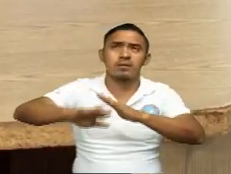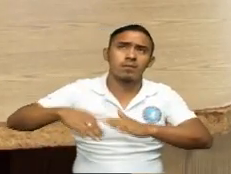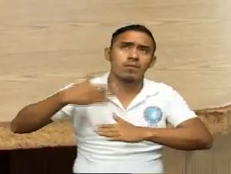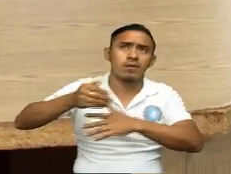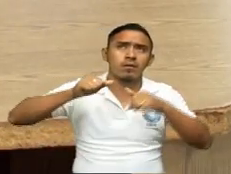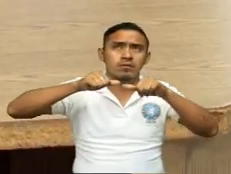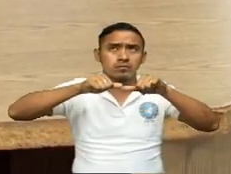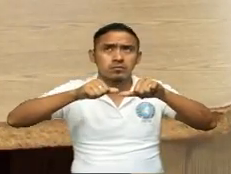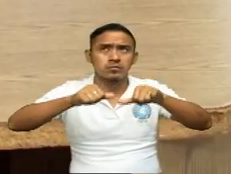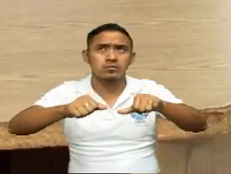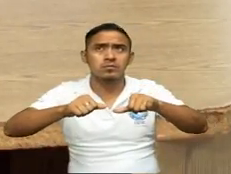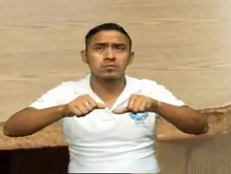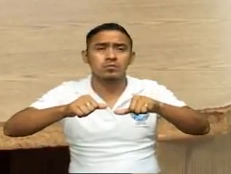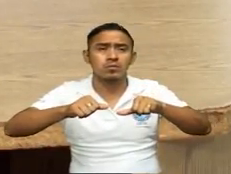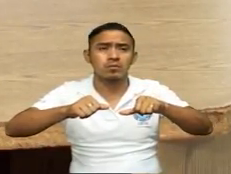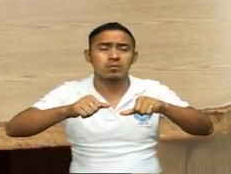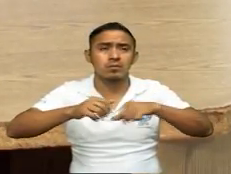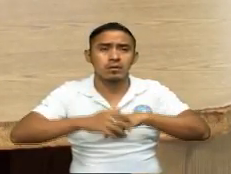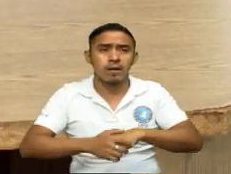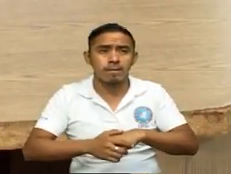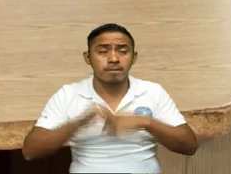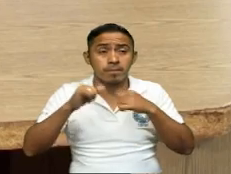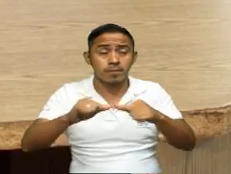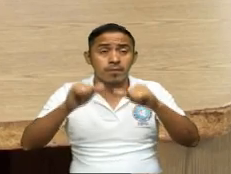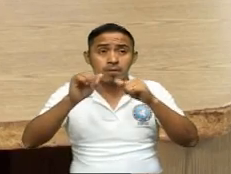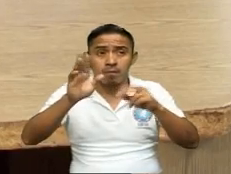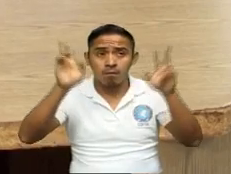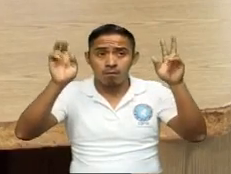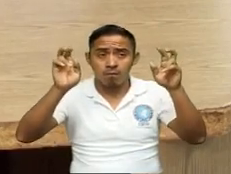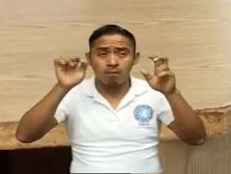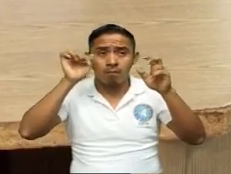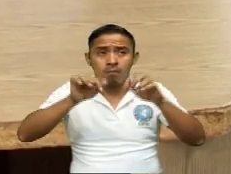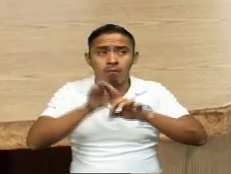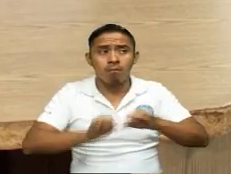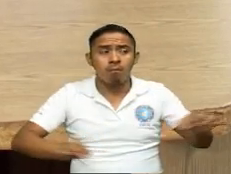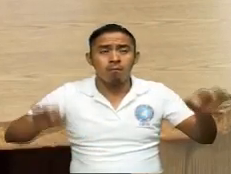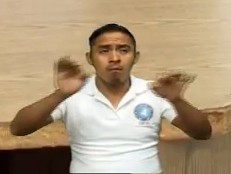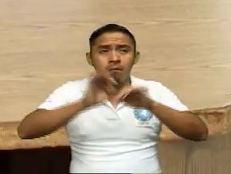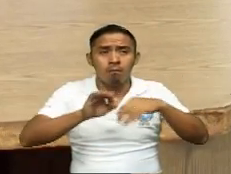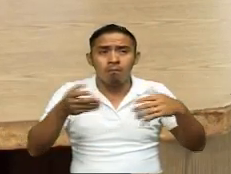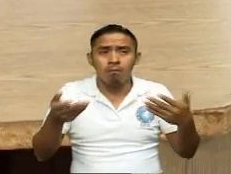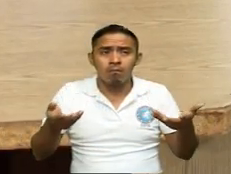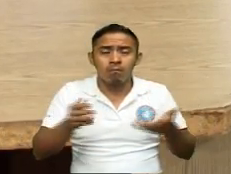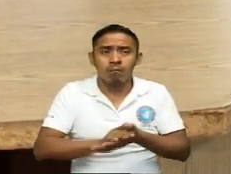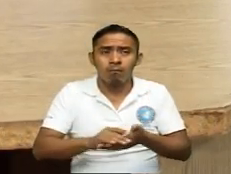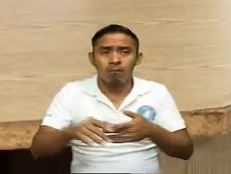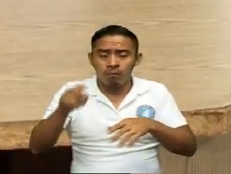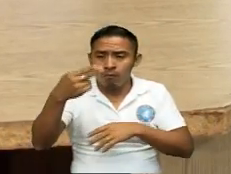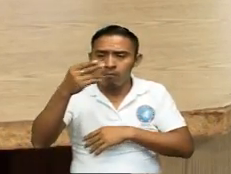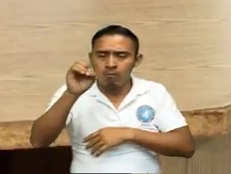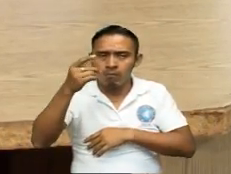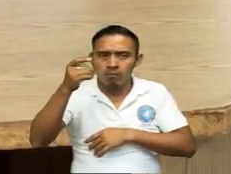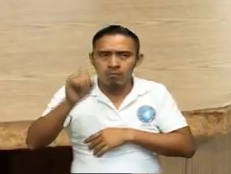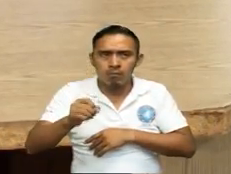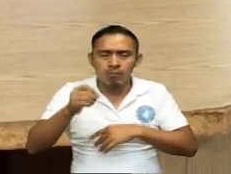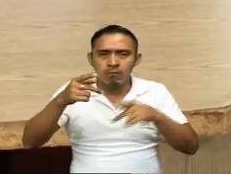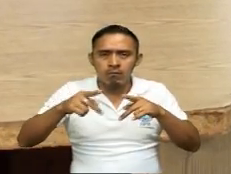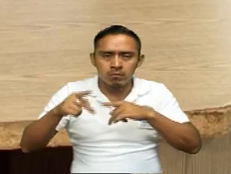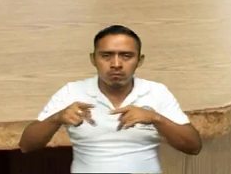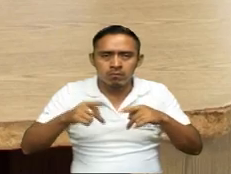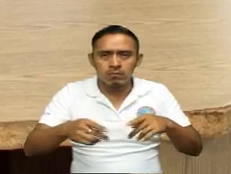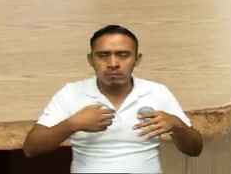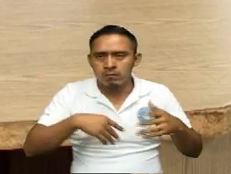a estar conversando. Siguiendo conversando sobre este tema importante, porque es muy frecuente los hongos en las personas aquí en